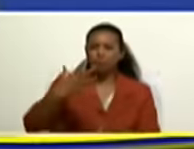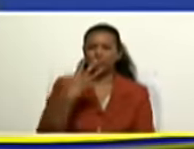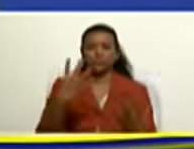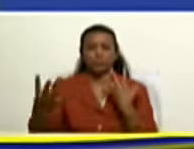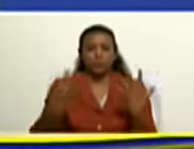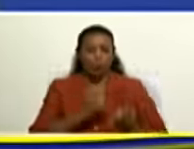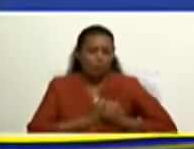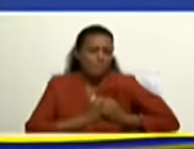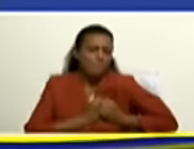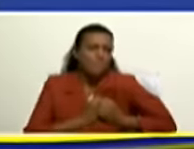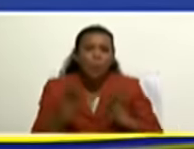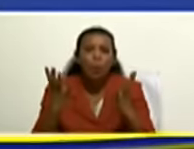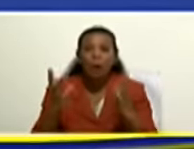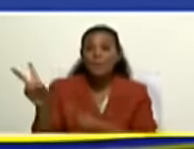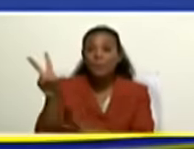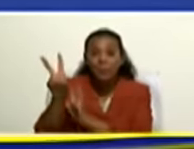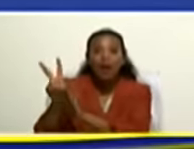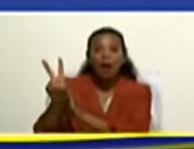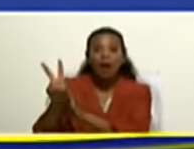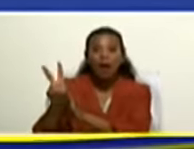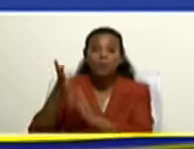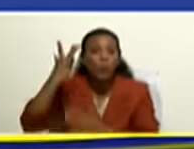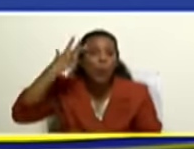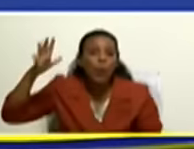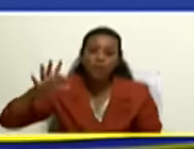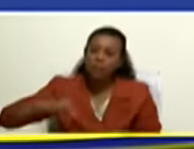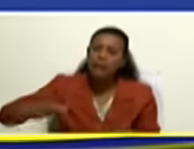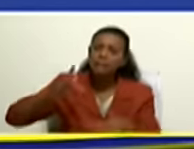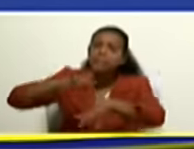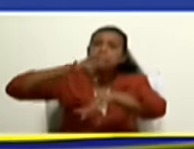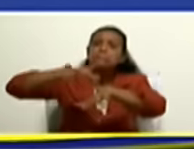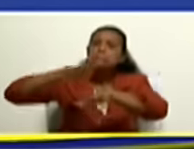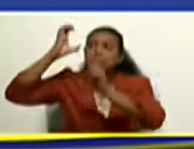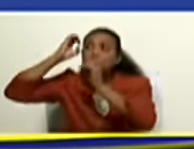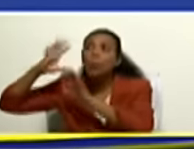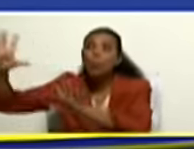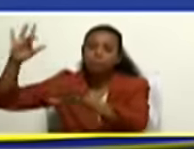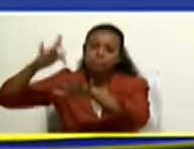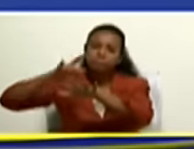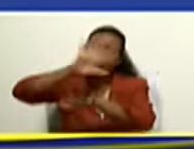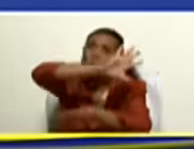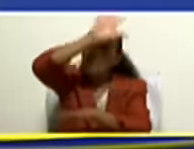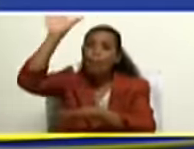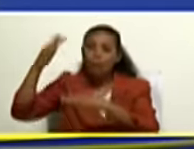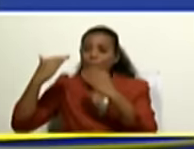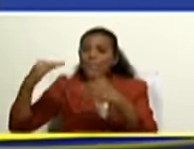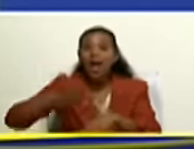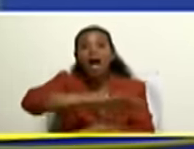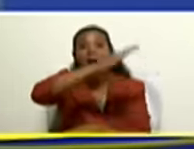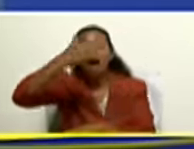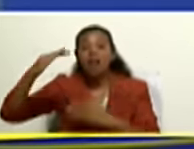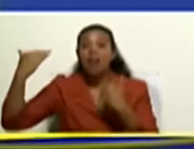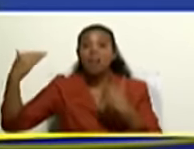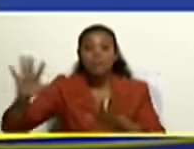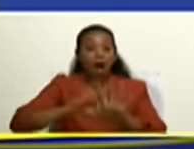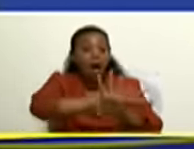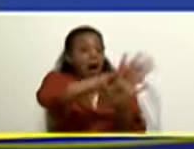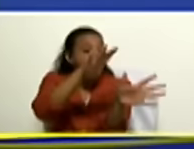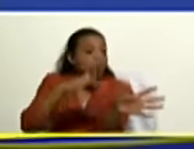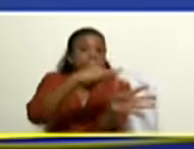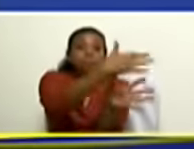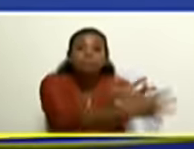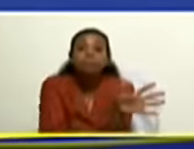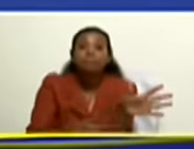de amor por Venezuela, por nuestro suelo sagrado, por nuestro cielo sagrado, por nuestro mar sagrado y por nuestro río